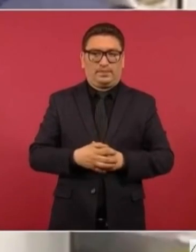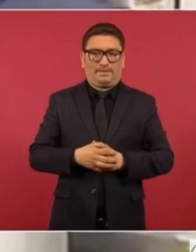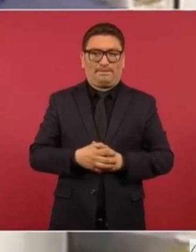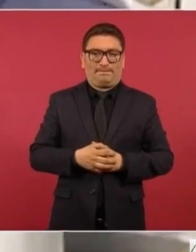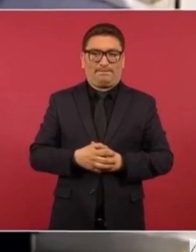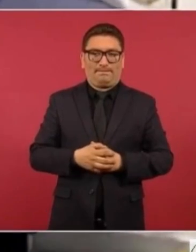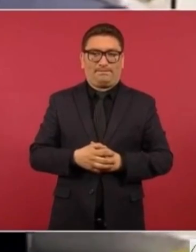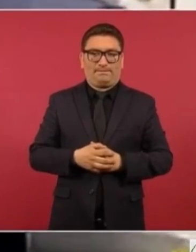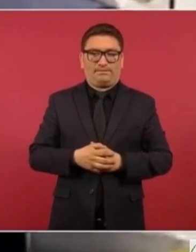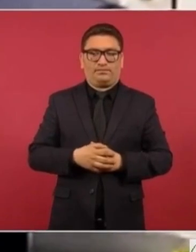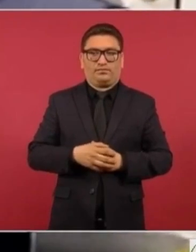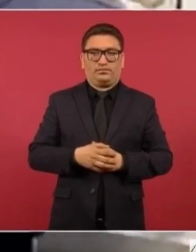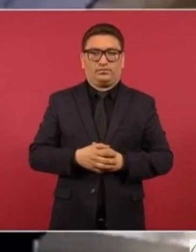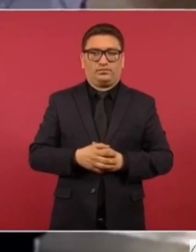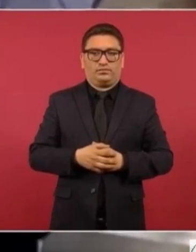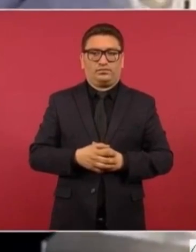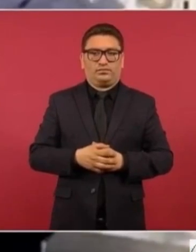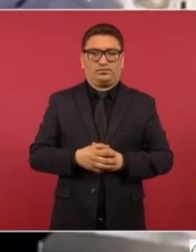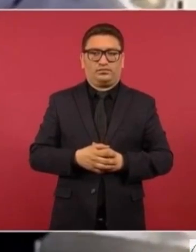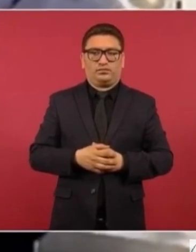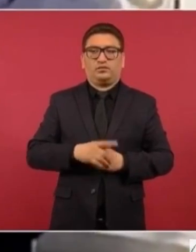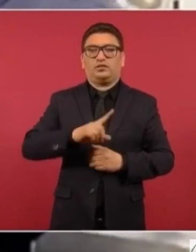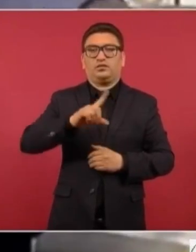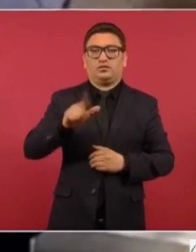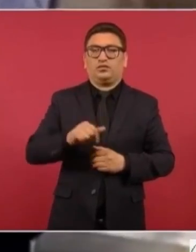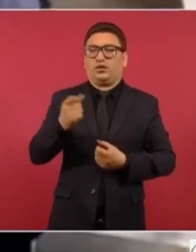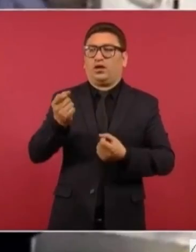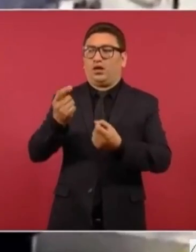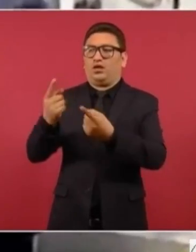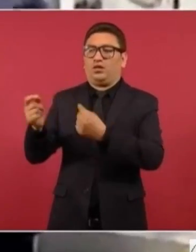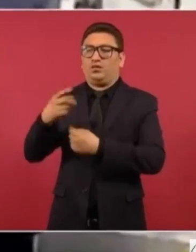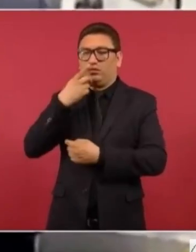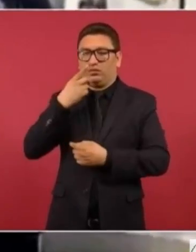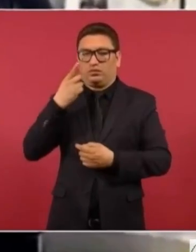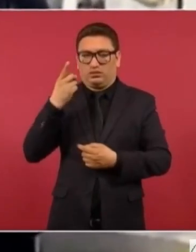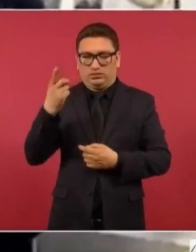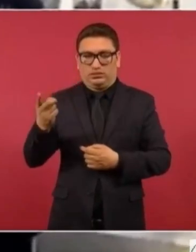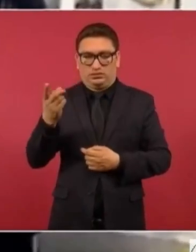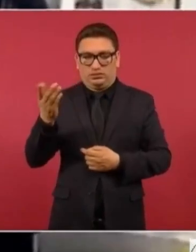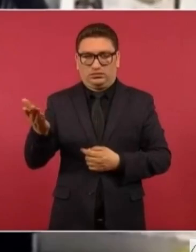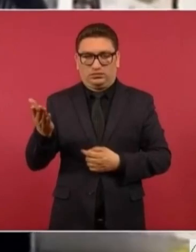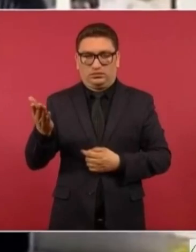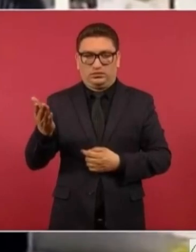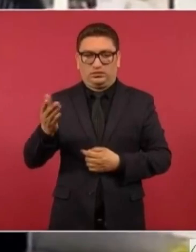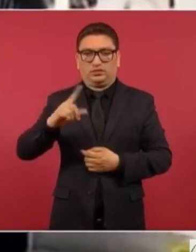y por otro lado despides a algunos y